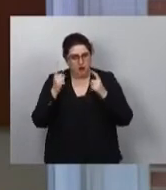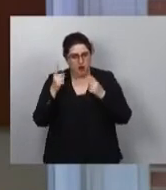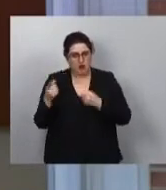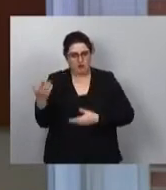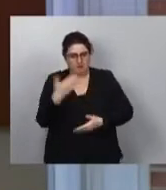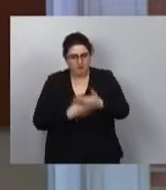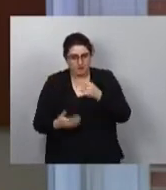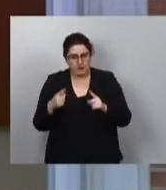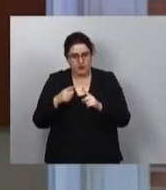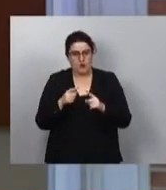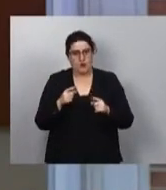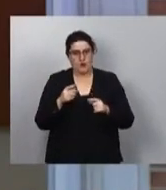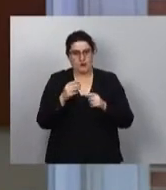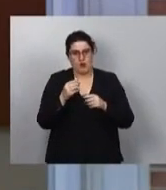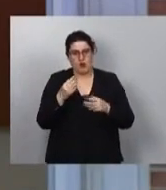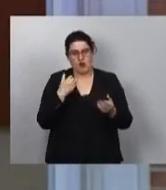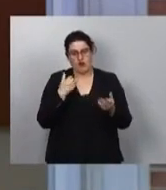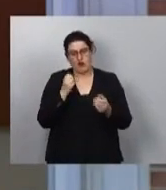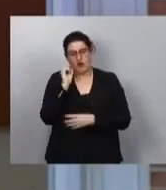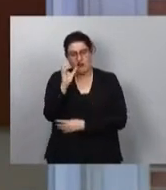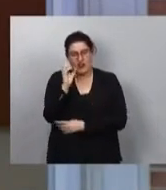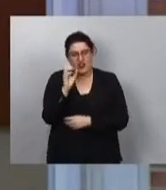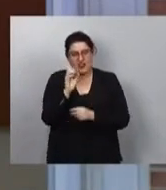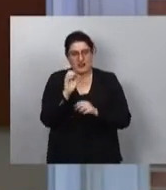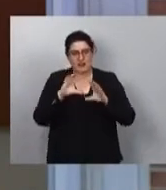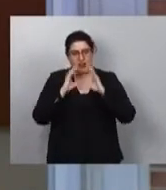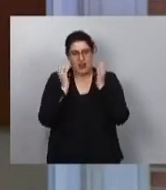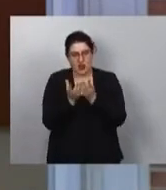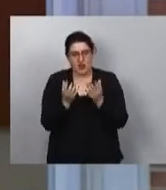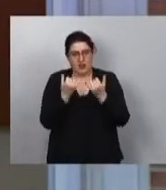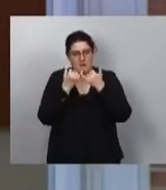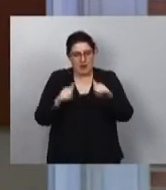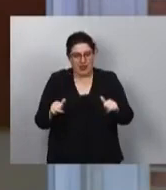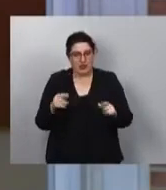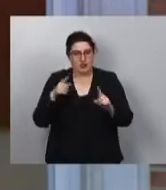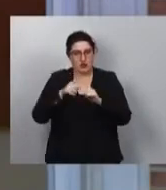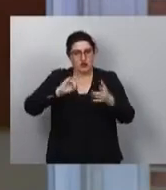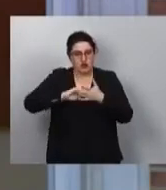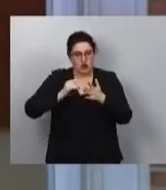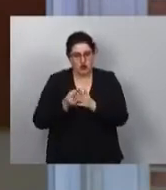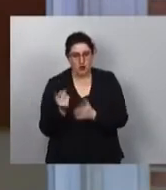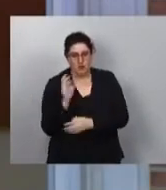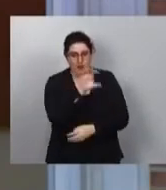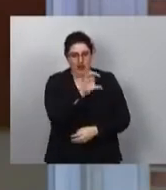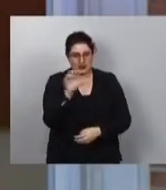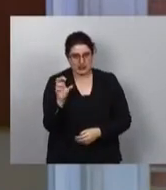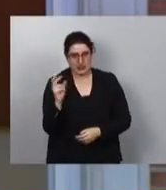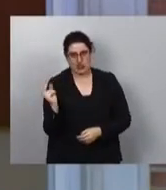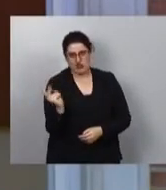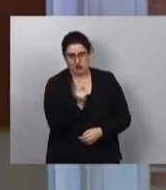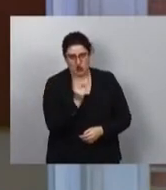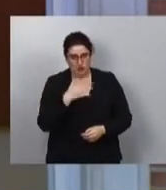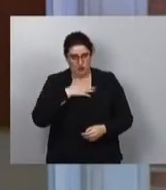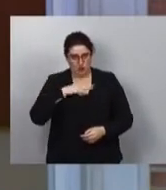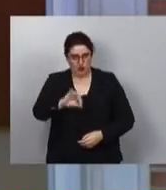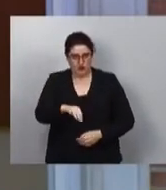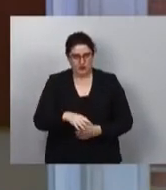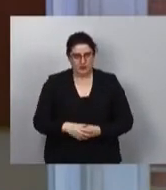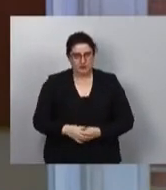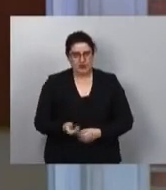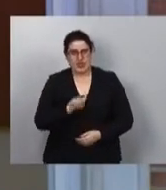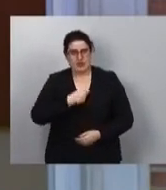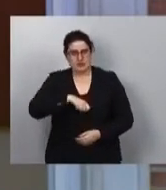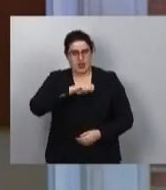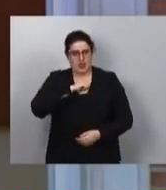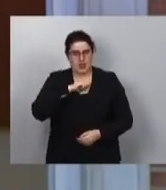cuerda Bueno pues esto habría que aclararlo y para aclararlo esto es muy sencillo habría que establecer algún tipo de auditoría y nadie quiere establecer auditorías El Congreso de